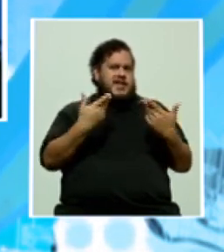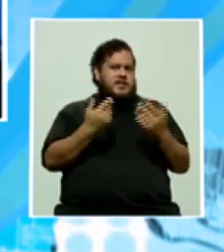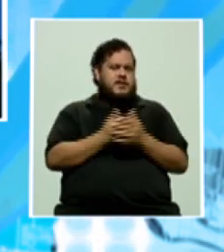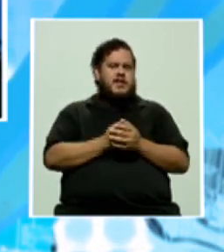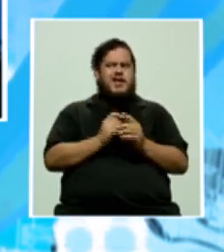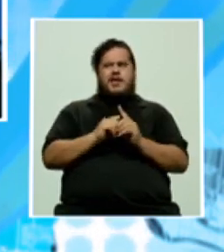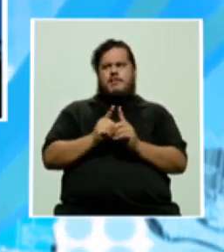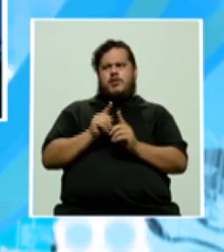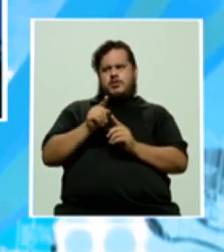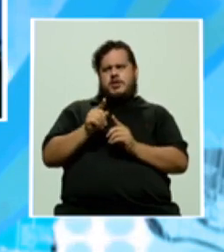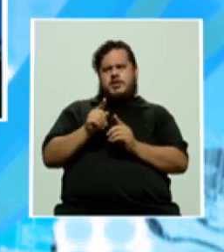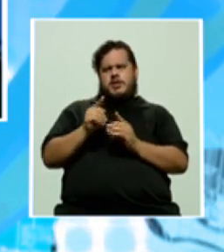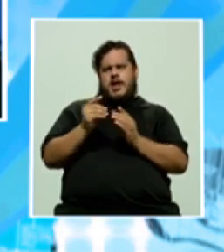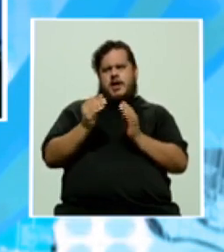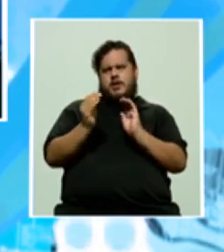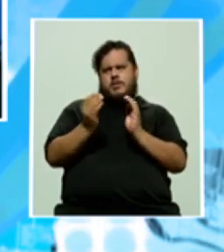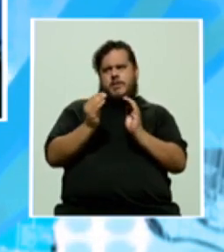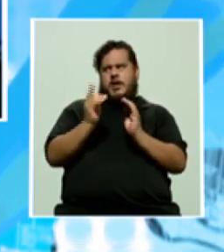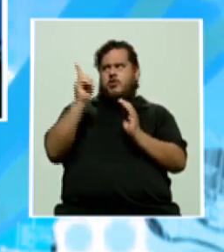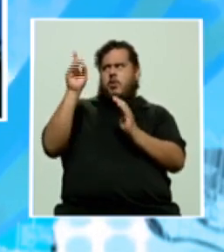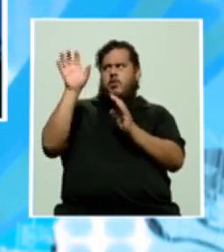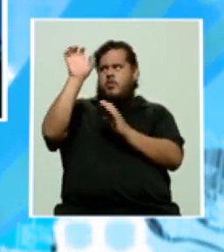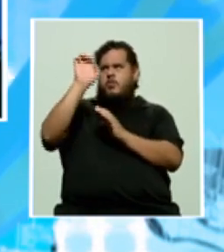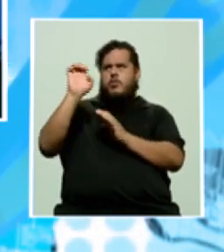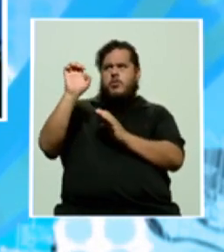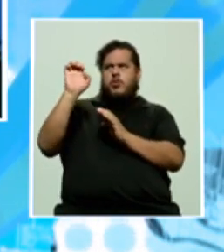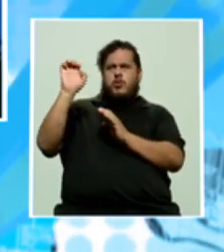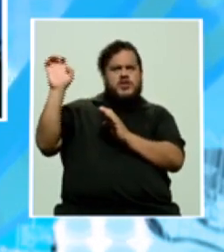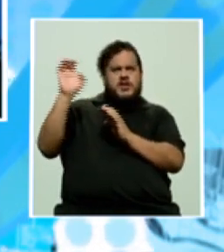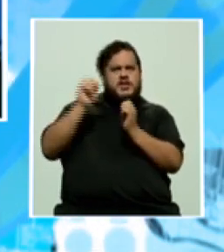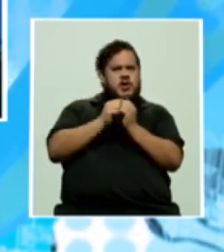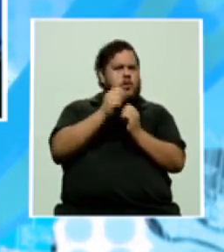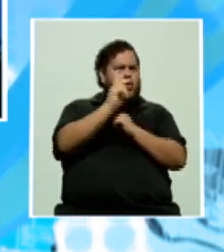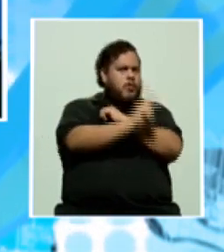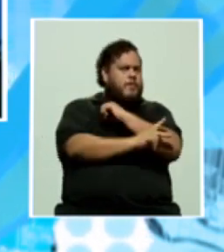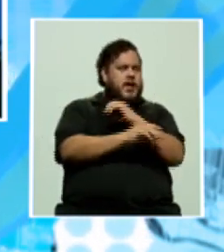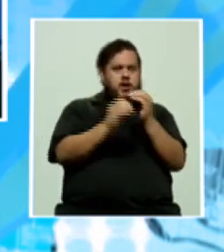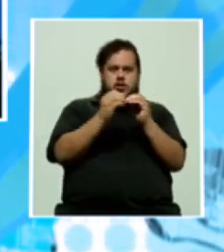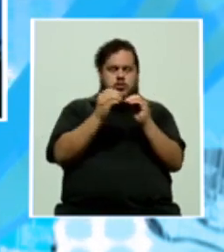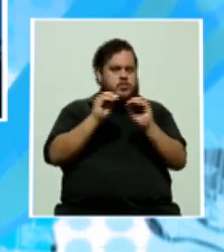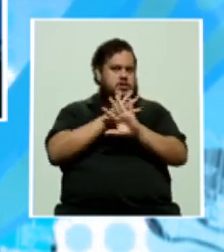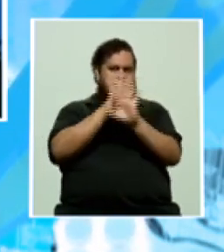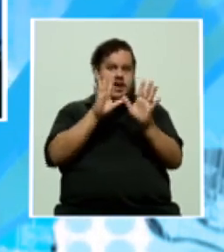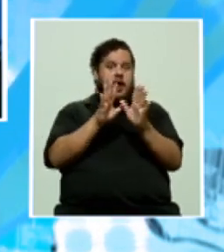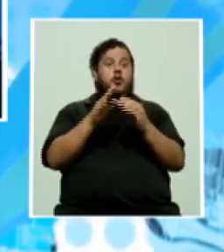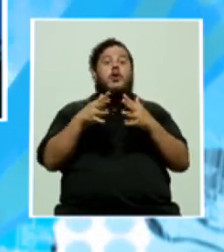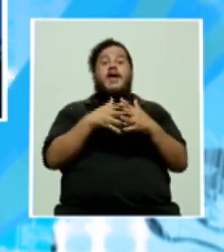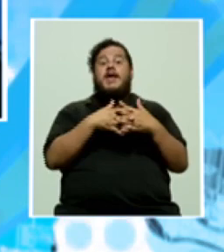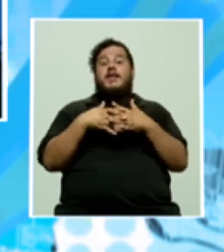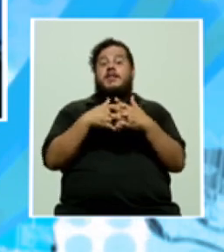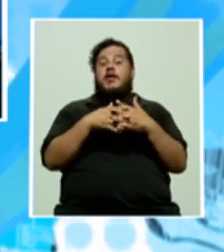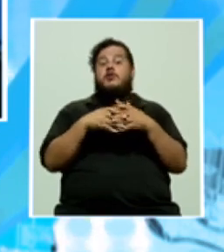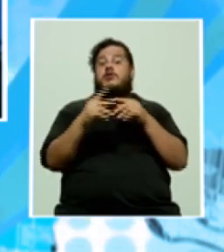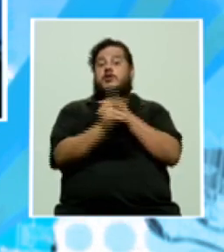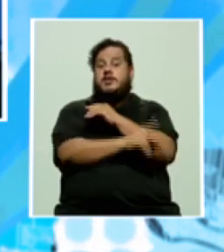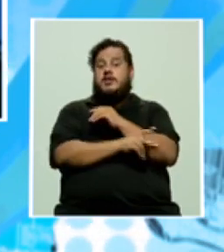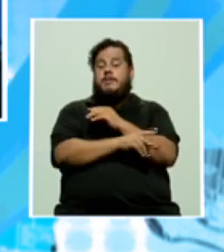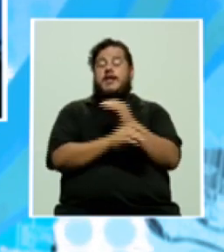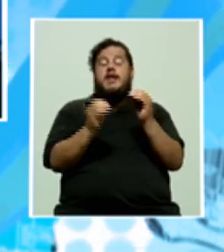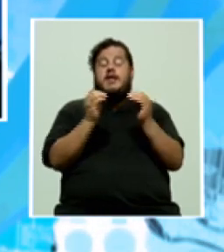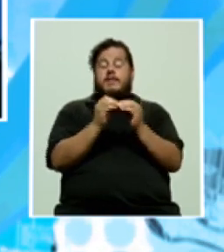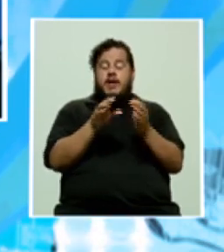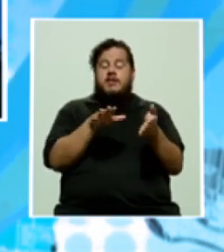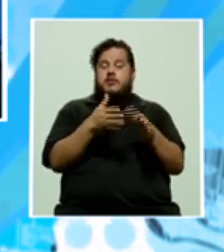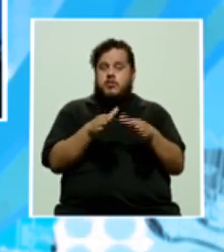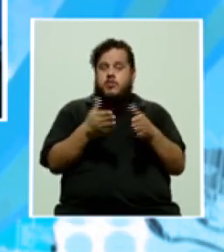comparando un continente con un país. Las cifras están claras. Las cifras están claras. Supuesto, Estados Unidos es el país que más